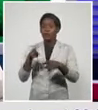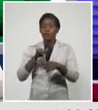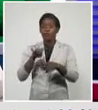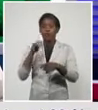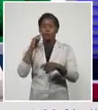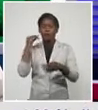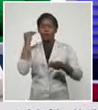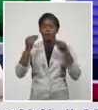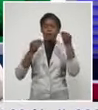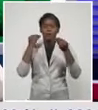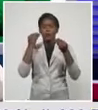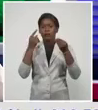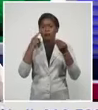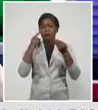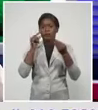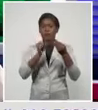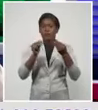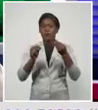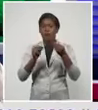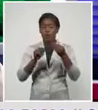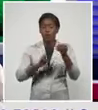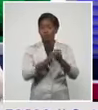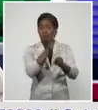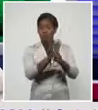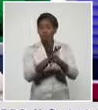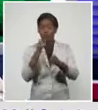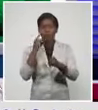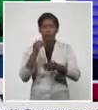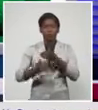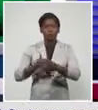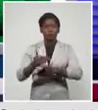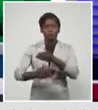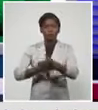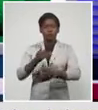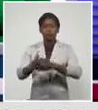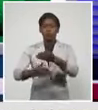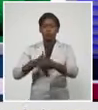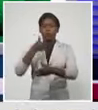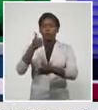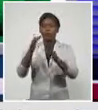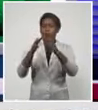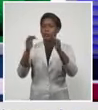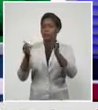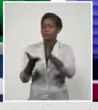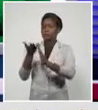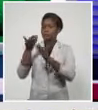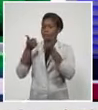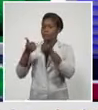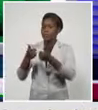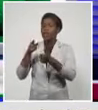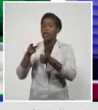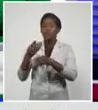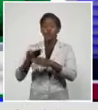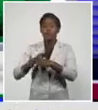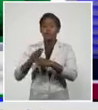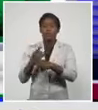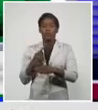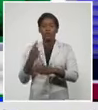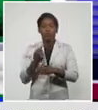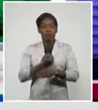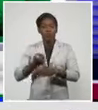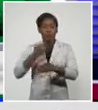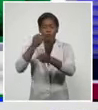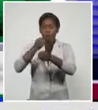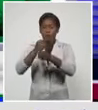de recuperados, disminuye el número de casos activos que están confirmados, ingresados en